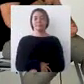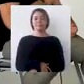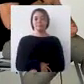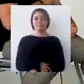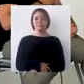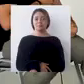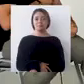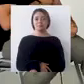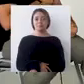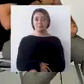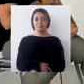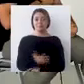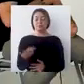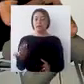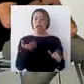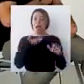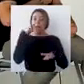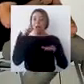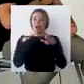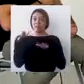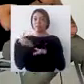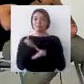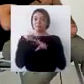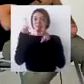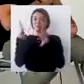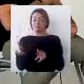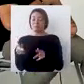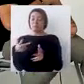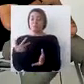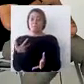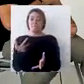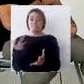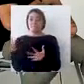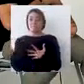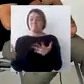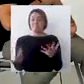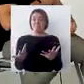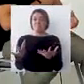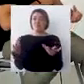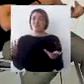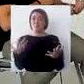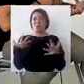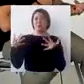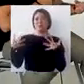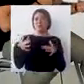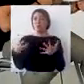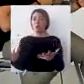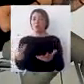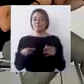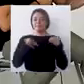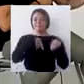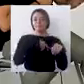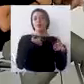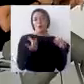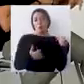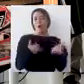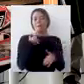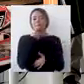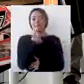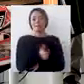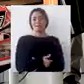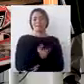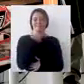inmerso en el juego, lo logras. Muchas personas se meten tanto en este juego de rol que cambian todas sus